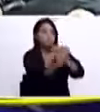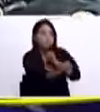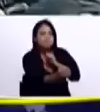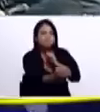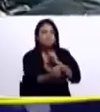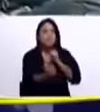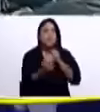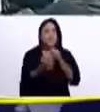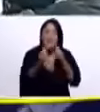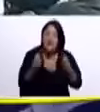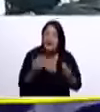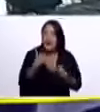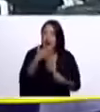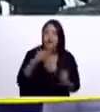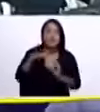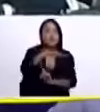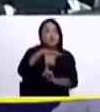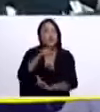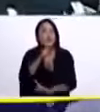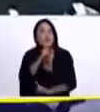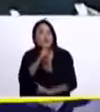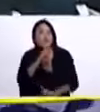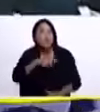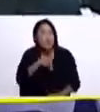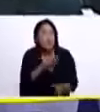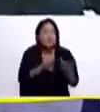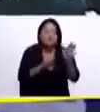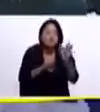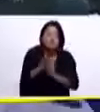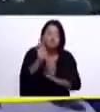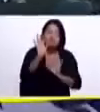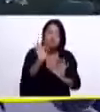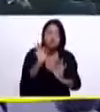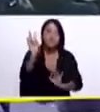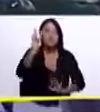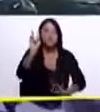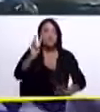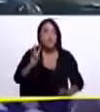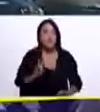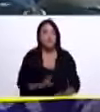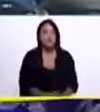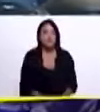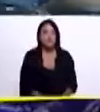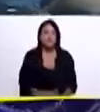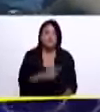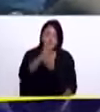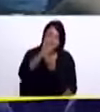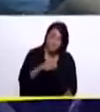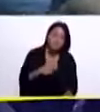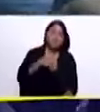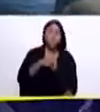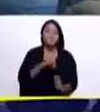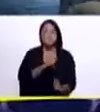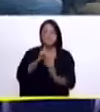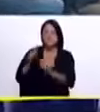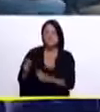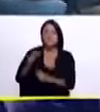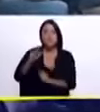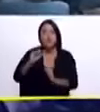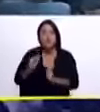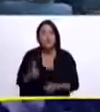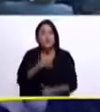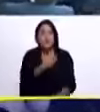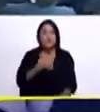para enfrentar los desafíos del futuro reciente y remoto. Yo quisiera, antes de dar la palabra al